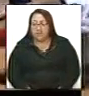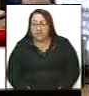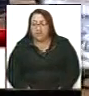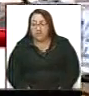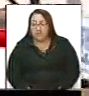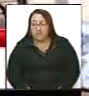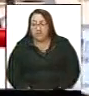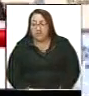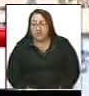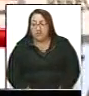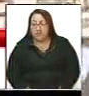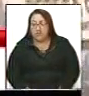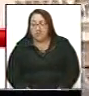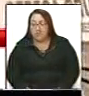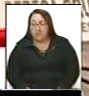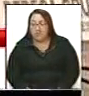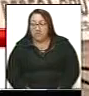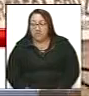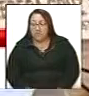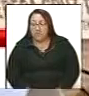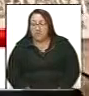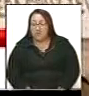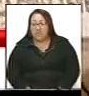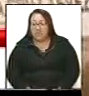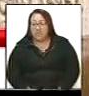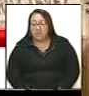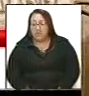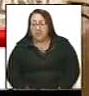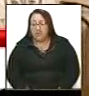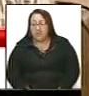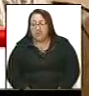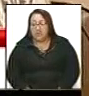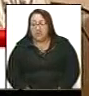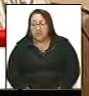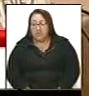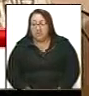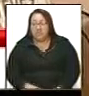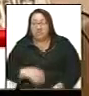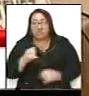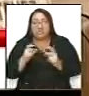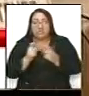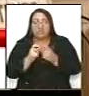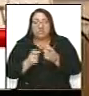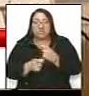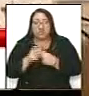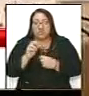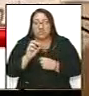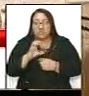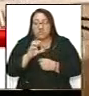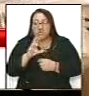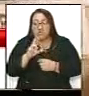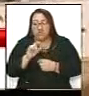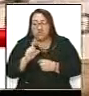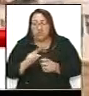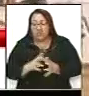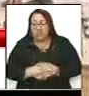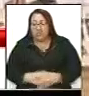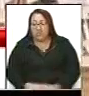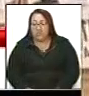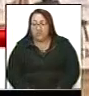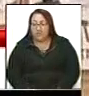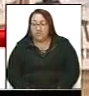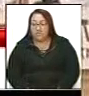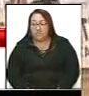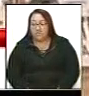Al término, le damos la palabra a congresista Heriberto Curro. Tiene la palabra la congresista Rebeca Cruz.